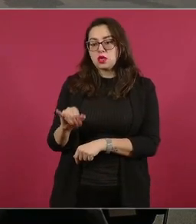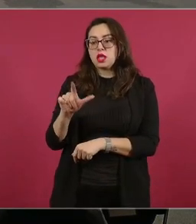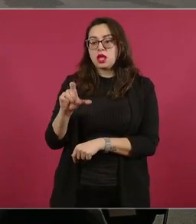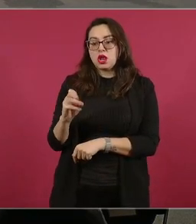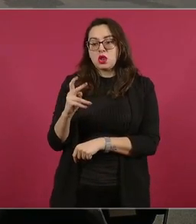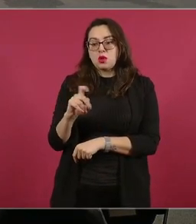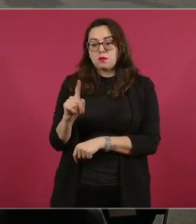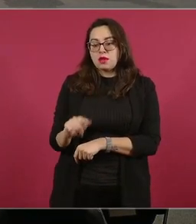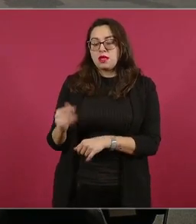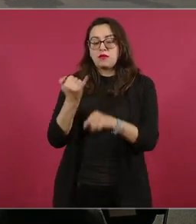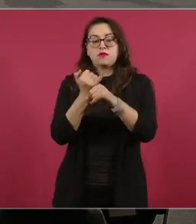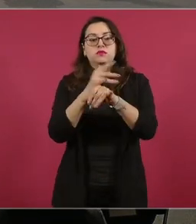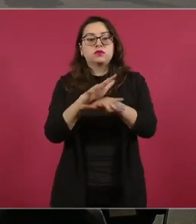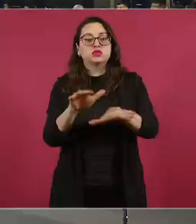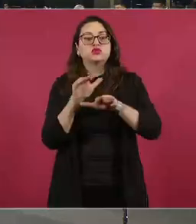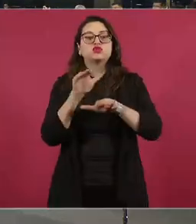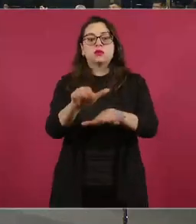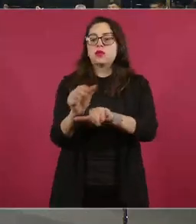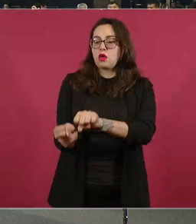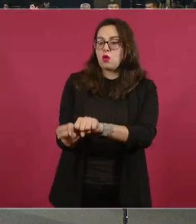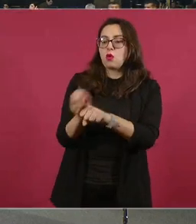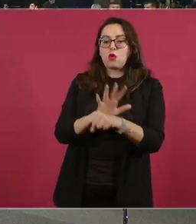cuanto.